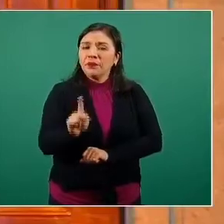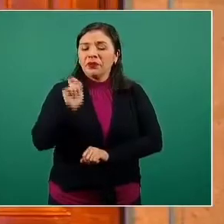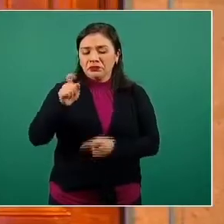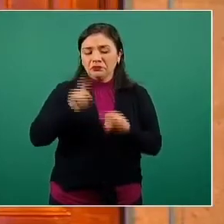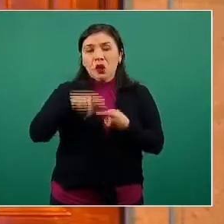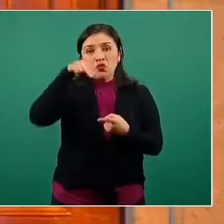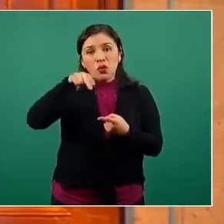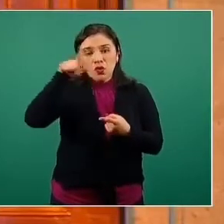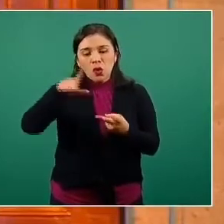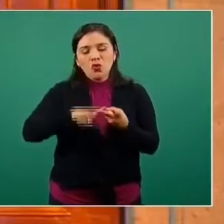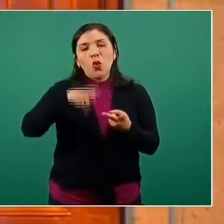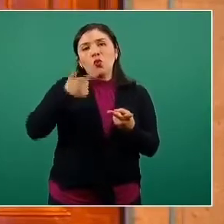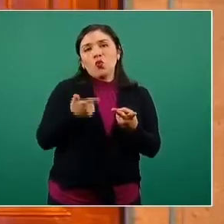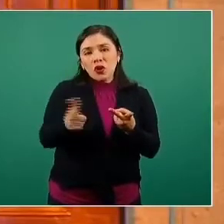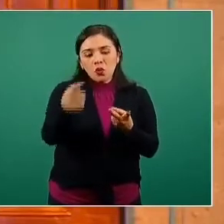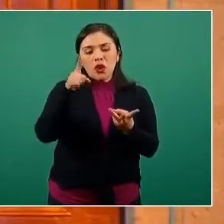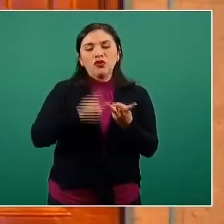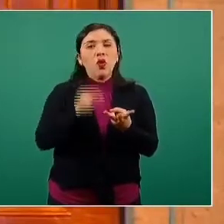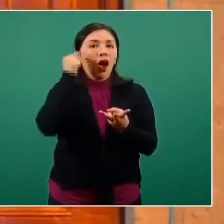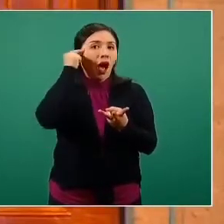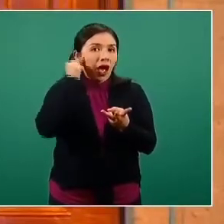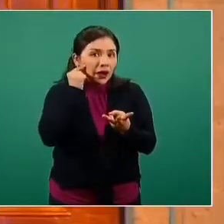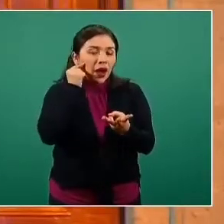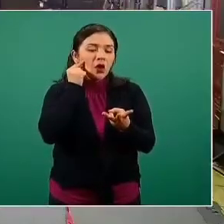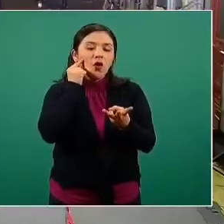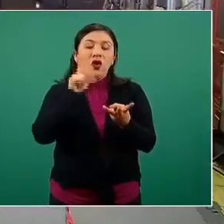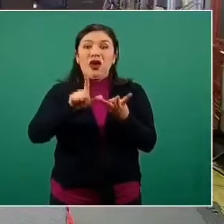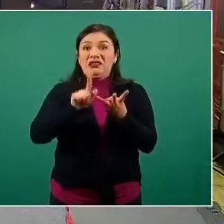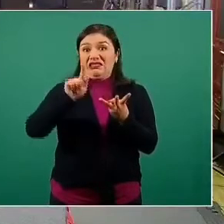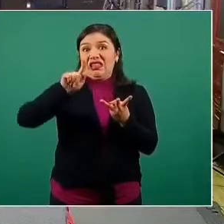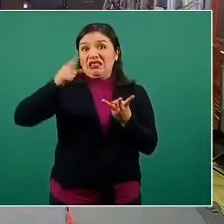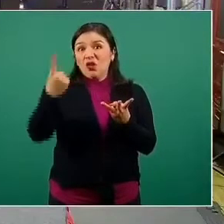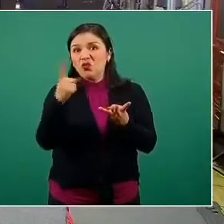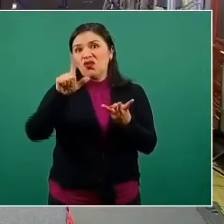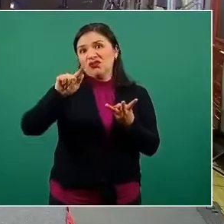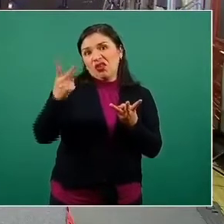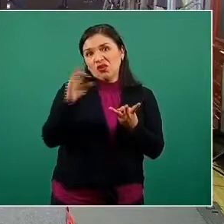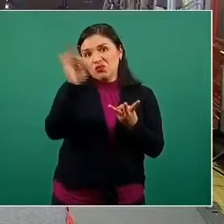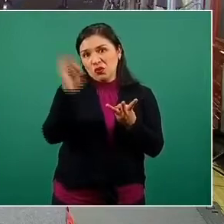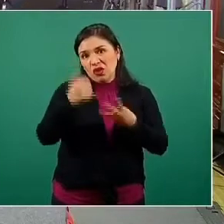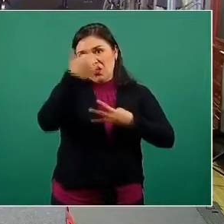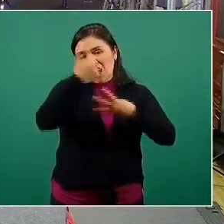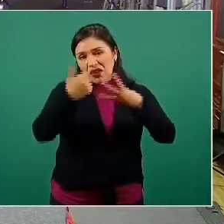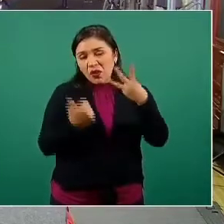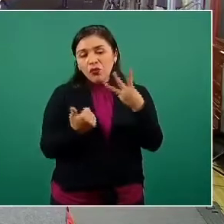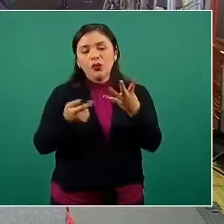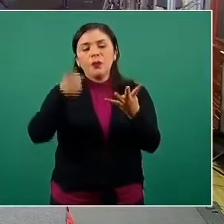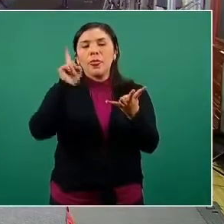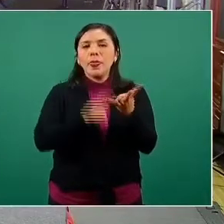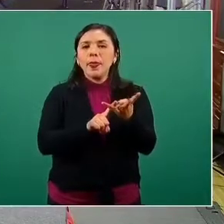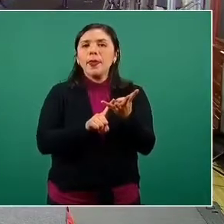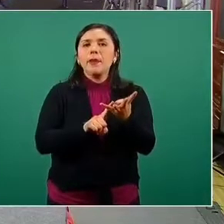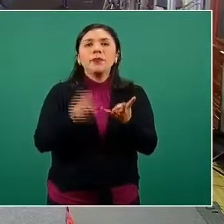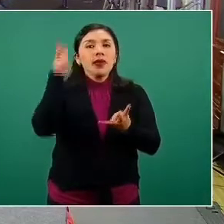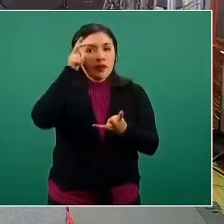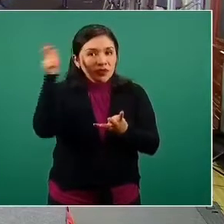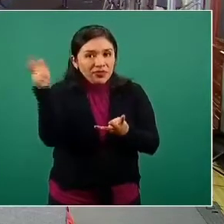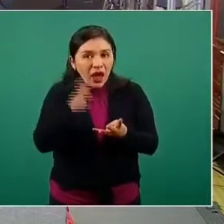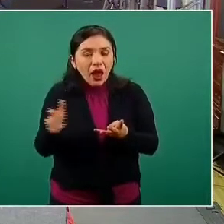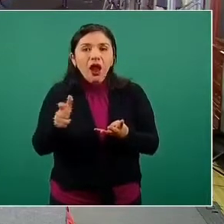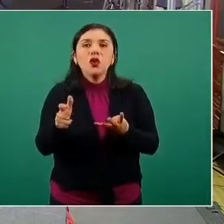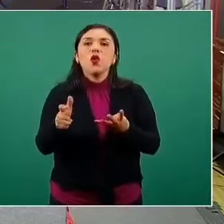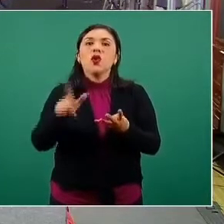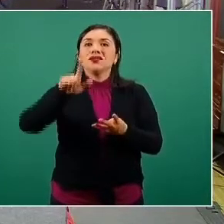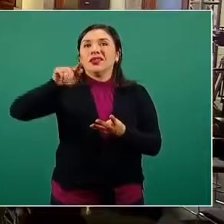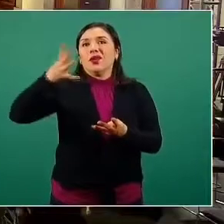León, Guanajuato, Guerrero con un 71 y 72% cada uno de ellos, de este lado Hidalgo con